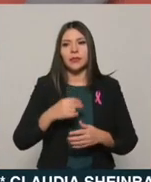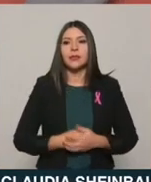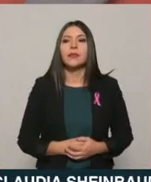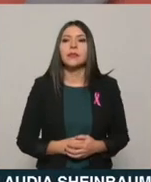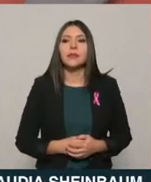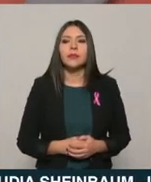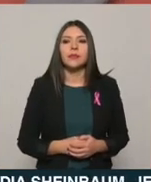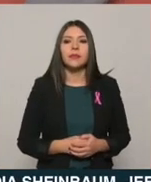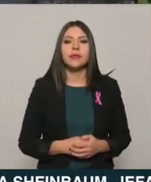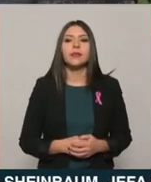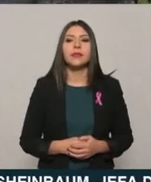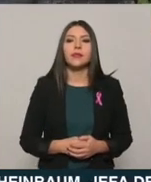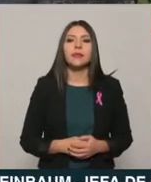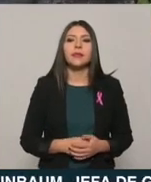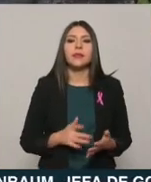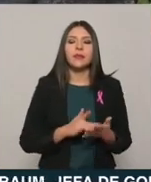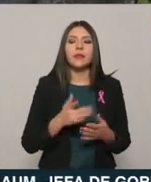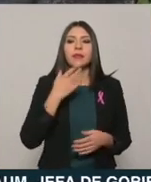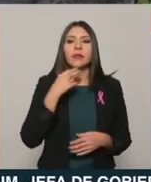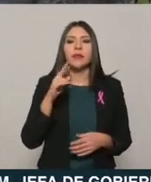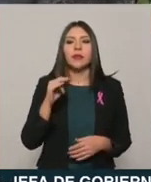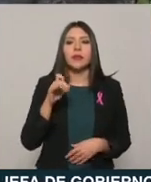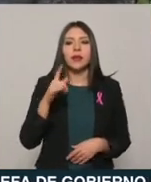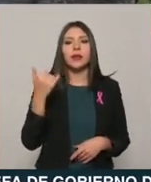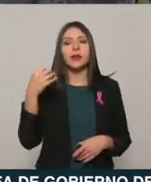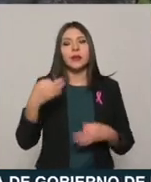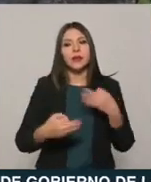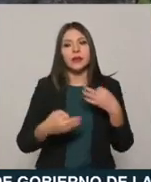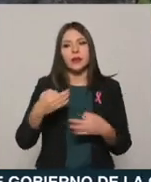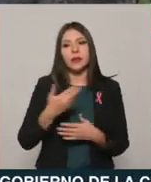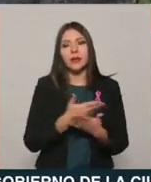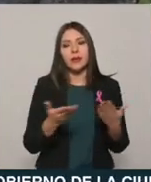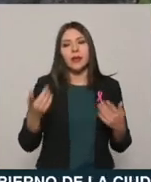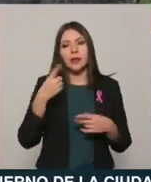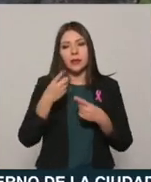sus órdenes, y de parte del doctor Rafael Guerra y del Tribunal Superior de Justicia estamos para servirles.